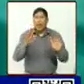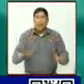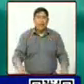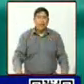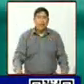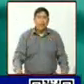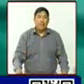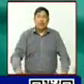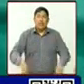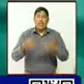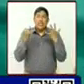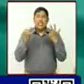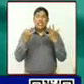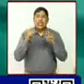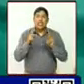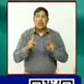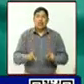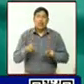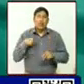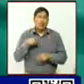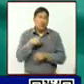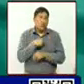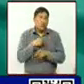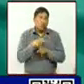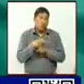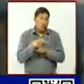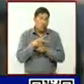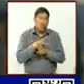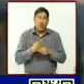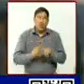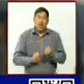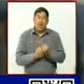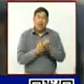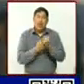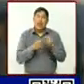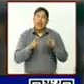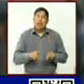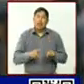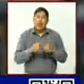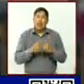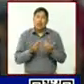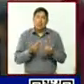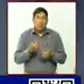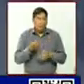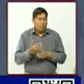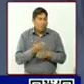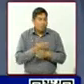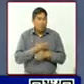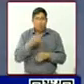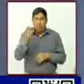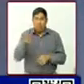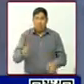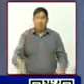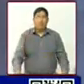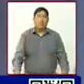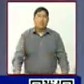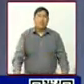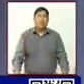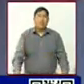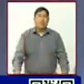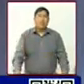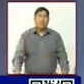Somos más de 7 personas. Vamos a apoyar y colaborar a la señora para que se restablezca lo más pronto posible.